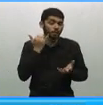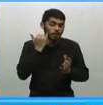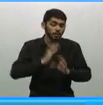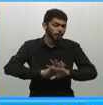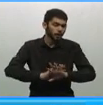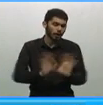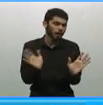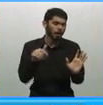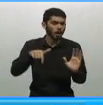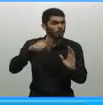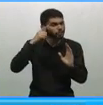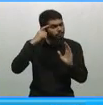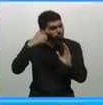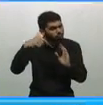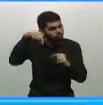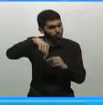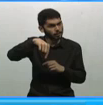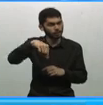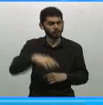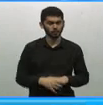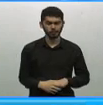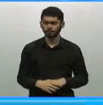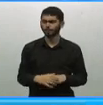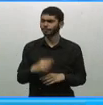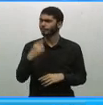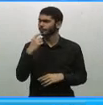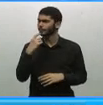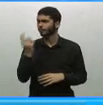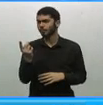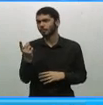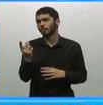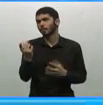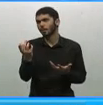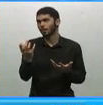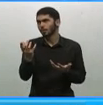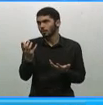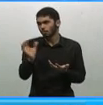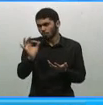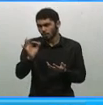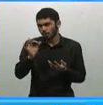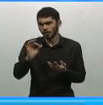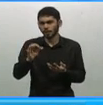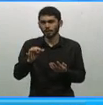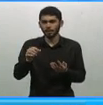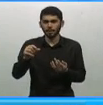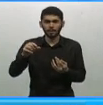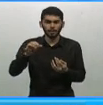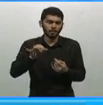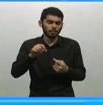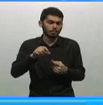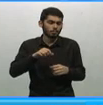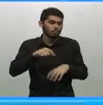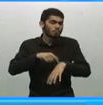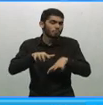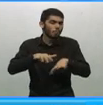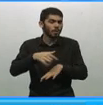pasado y ahora hay que en el presente tengo Claro que que hay que estar en ese momento que que los corazones están muy acelerados y estas cosas que a